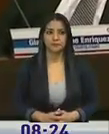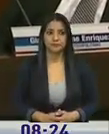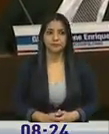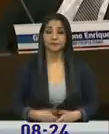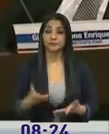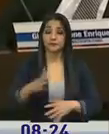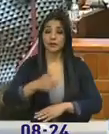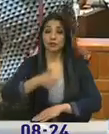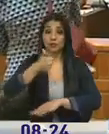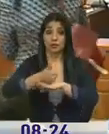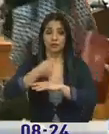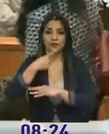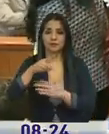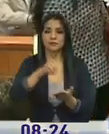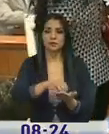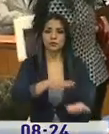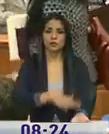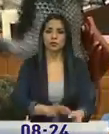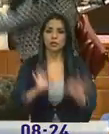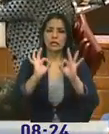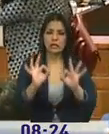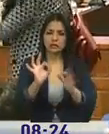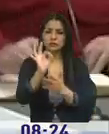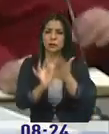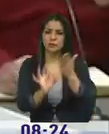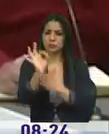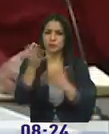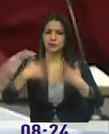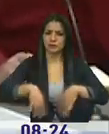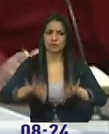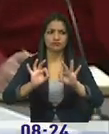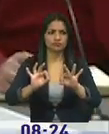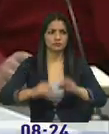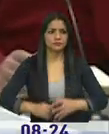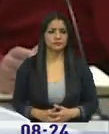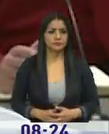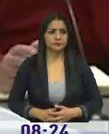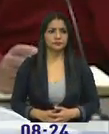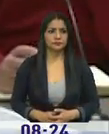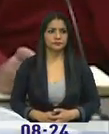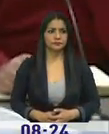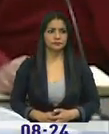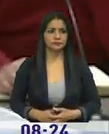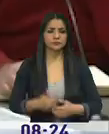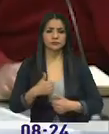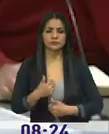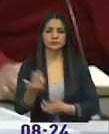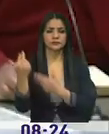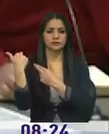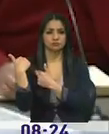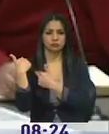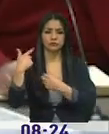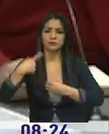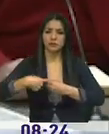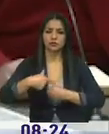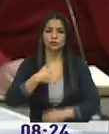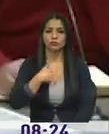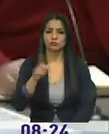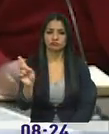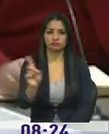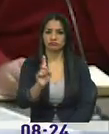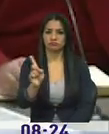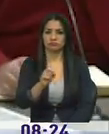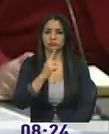la autoridad, el proyecto está listo para ejecutarse. Como un acto de responsabilidad con la ciudad, yo no voy